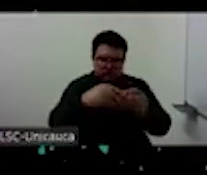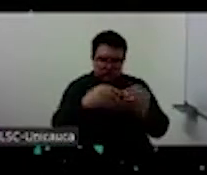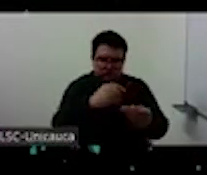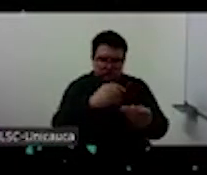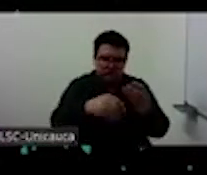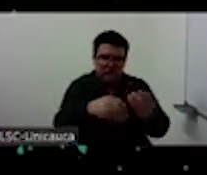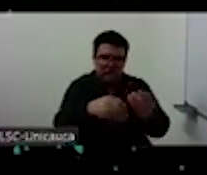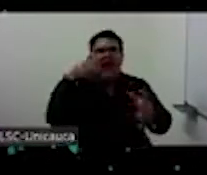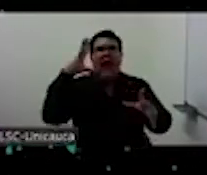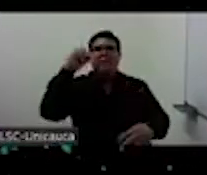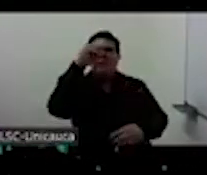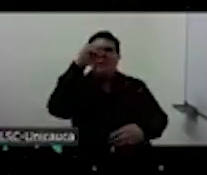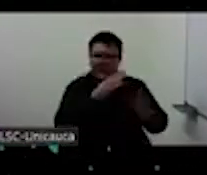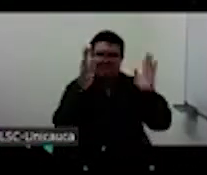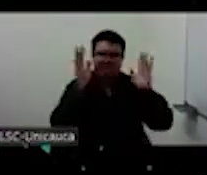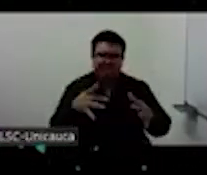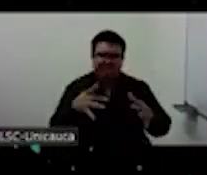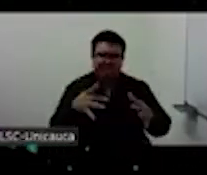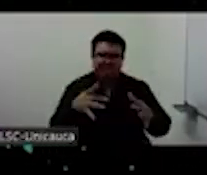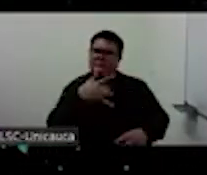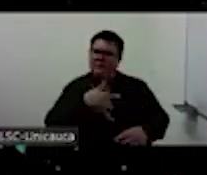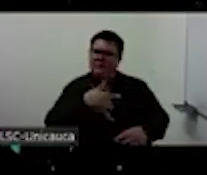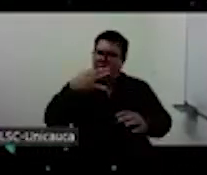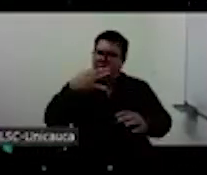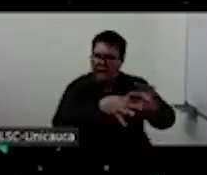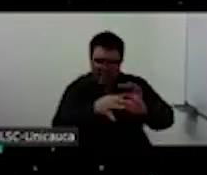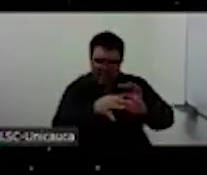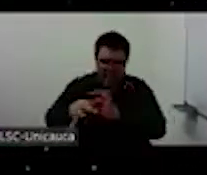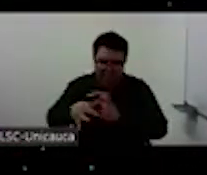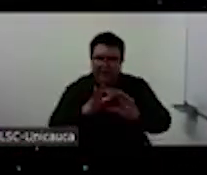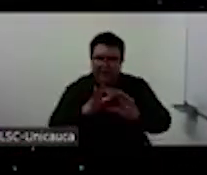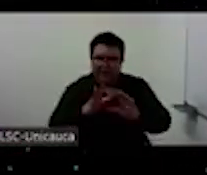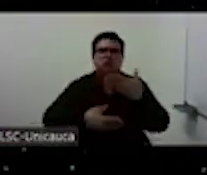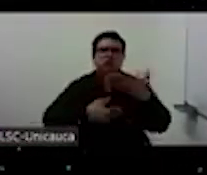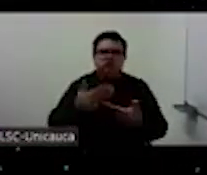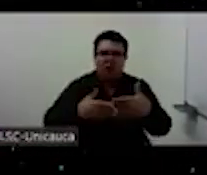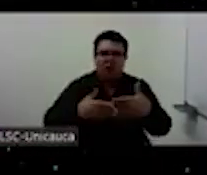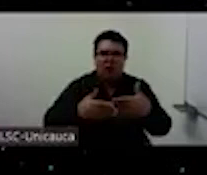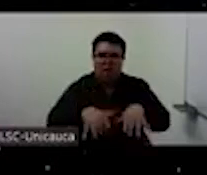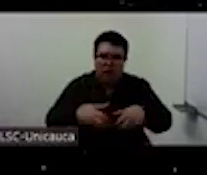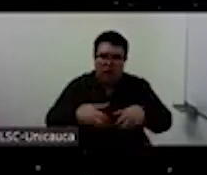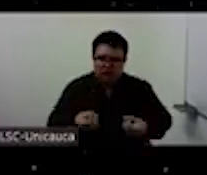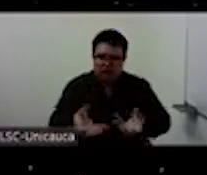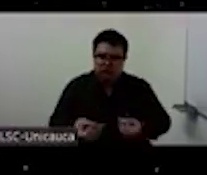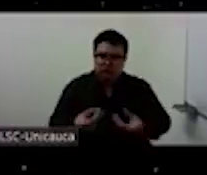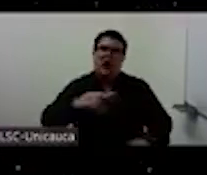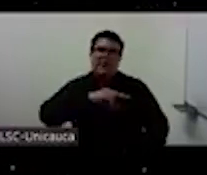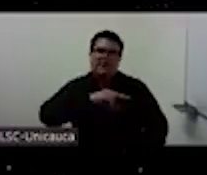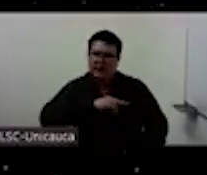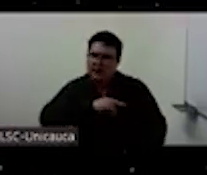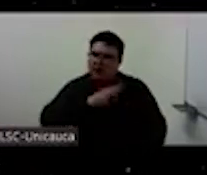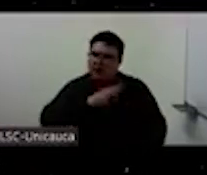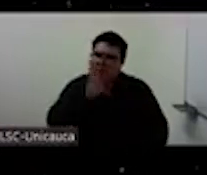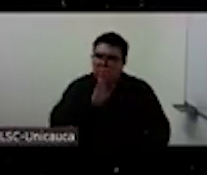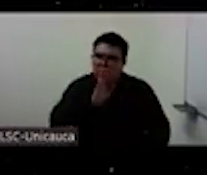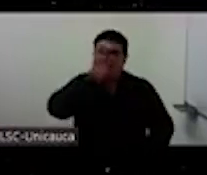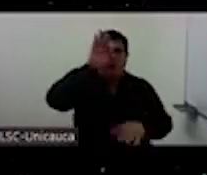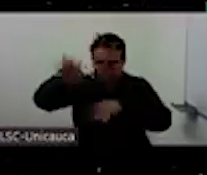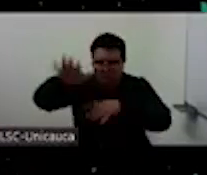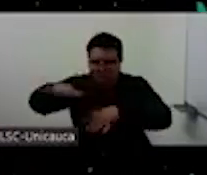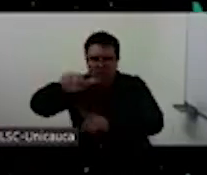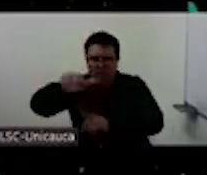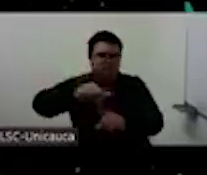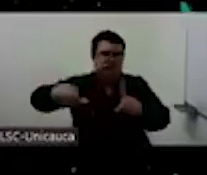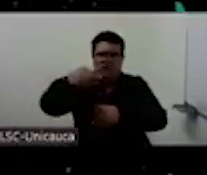cuenta de una estrecha relación entre los procesos productivos, religiosos, rituales, sociales,